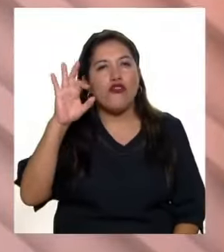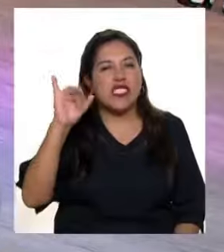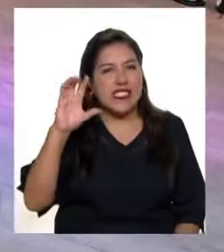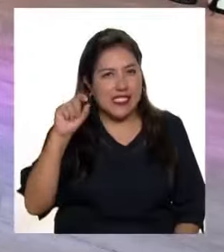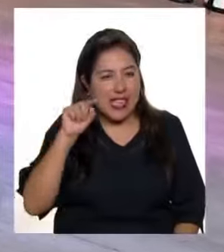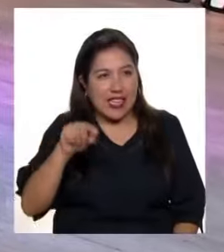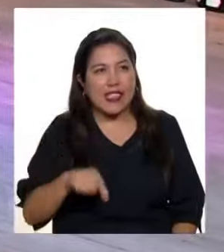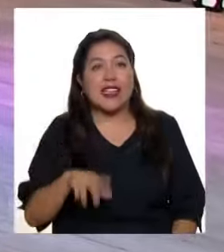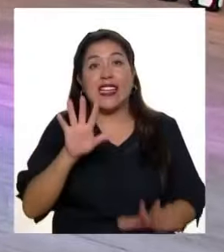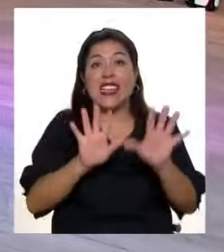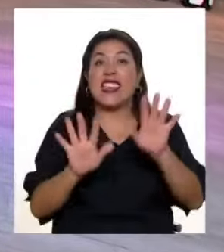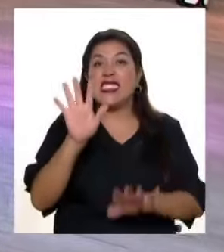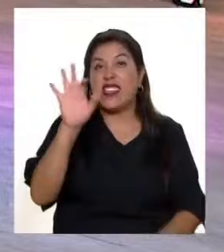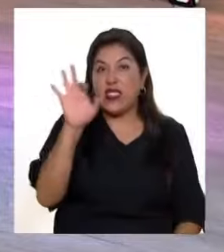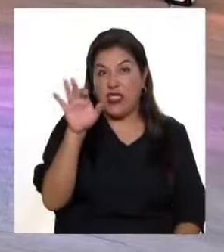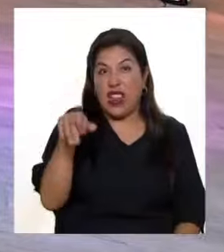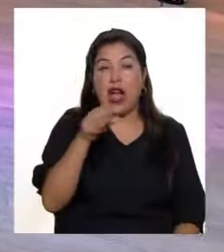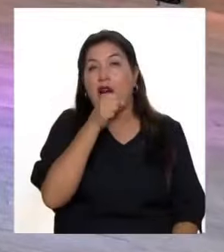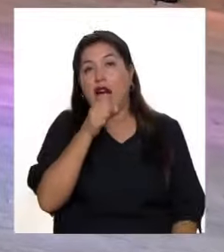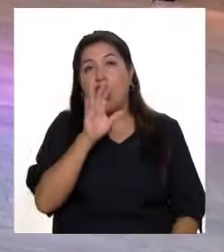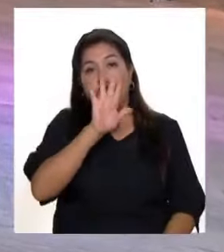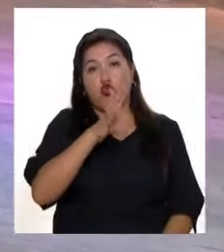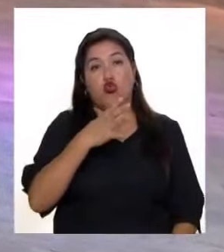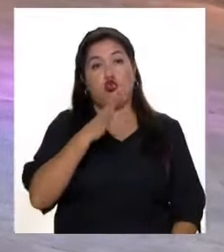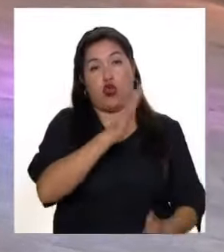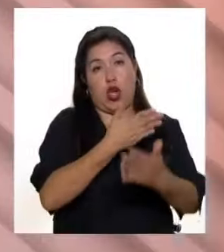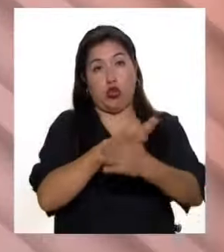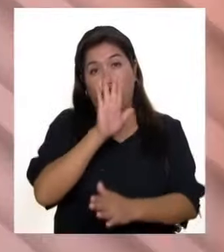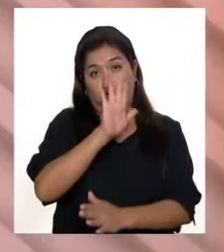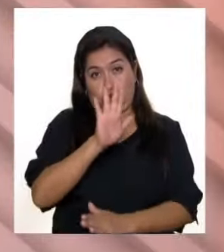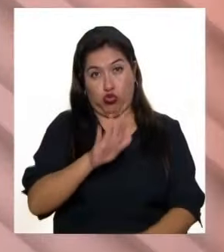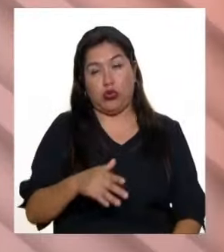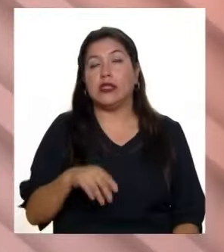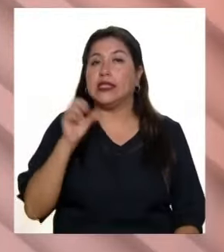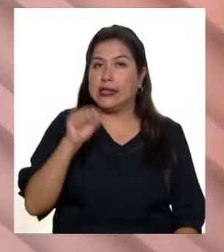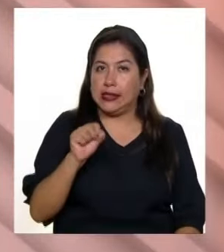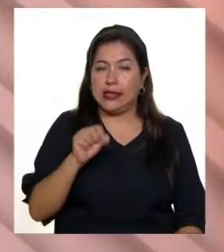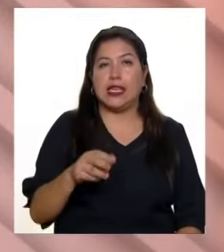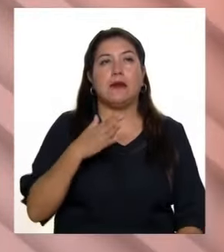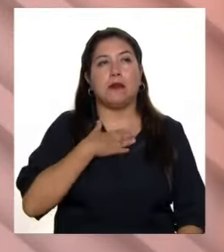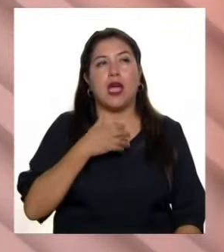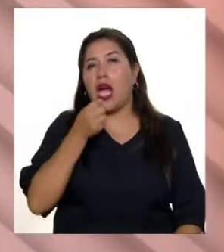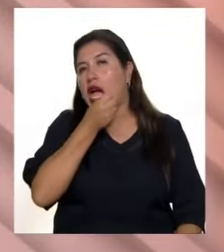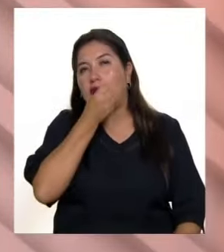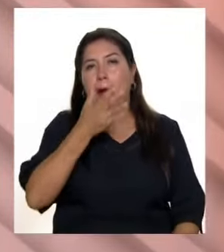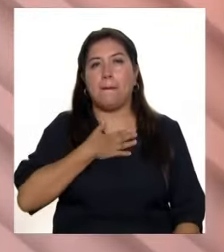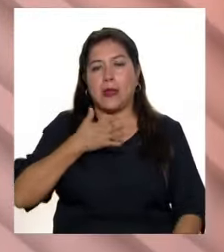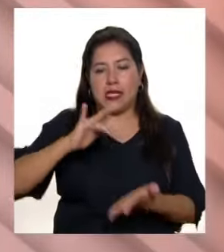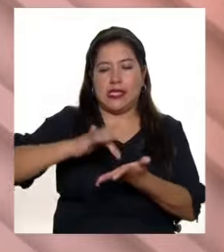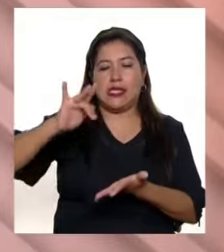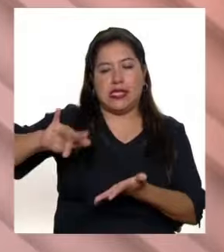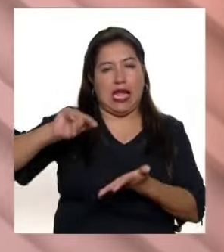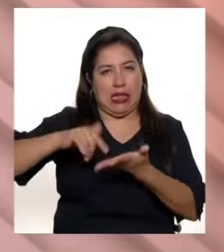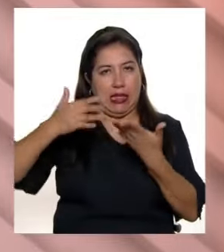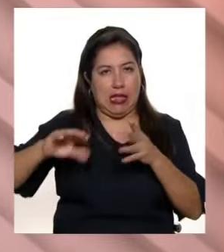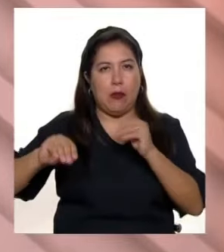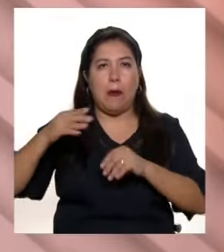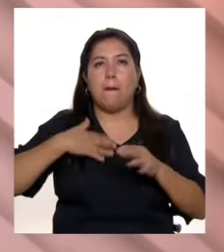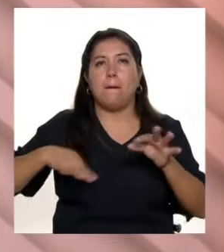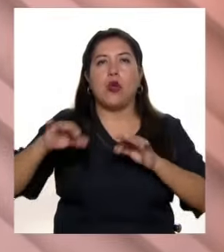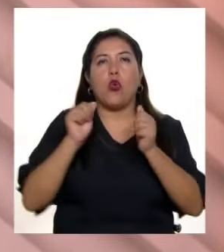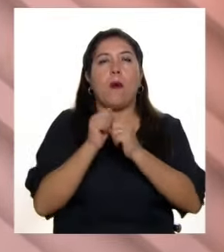del 15 de febrero vas a cantar canciones propias y covers también. Sí, canciones propias, las versiones que he hecho que están en mis discos, con Flor, con mi